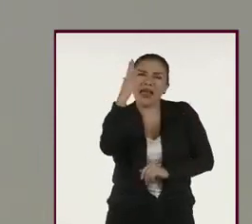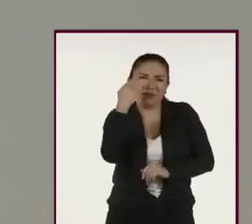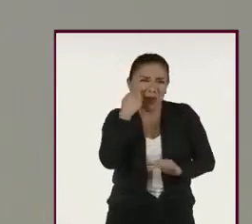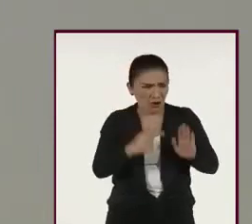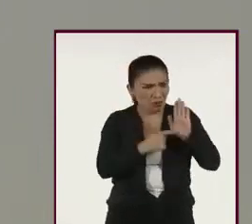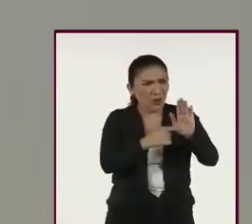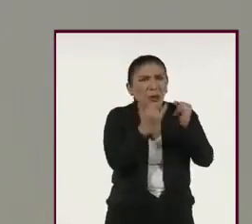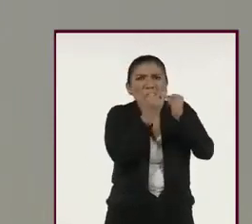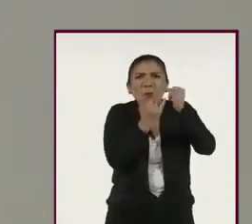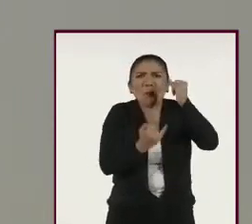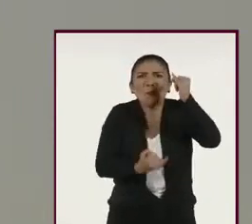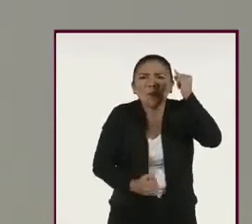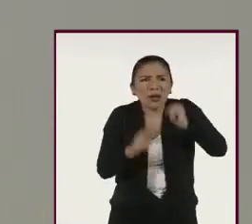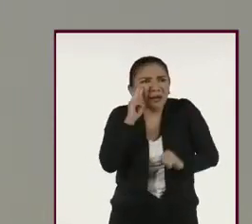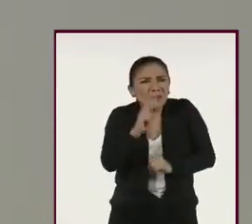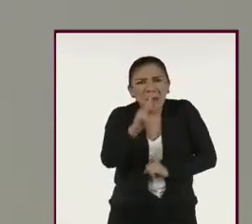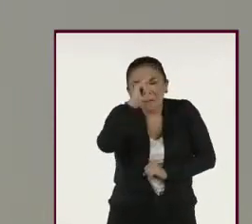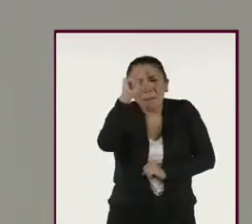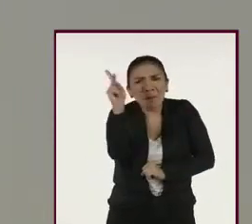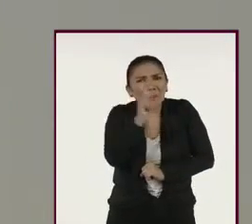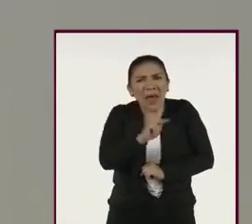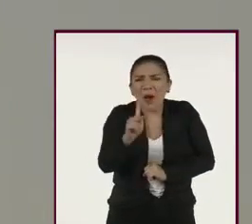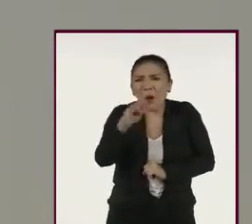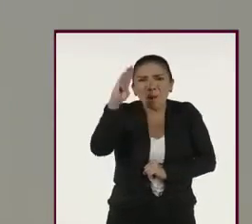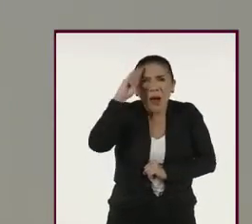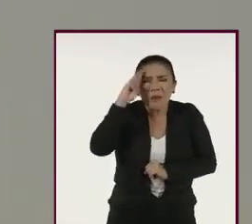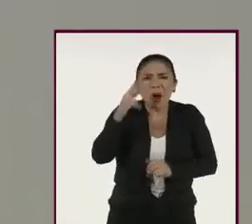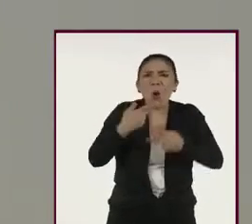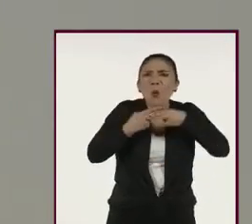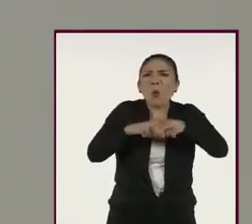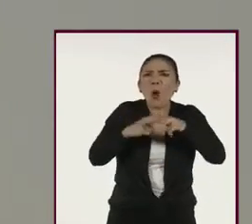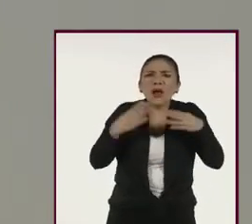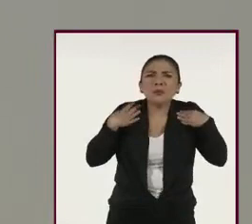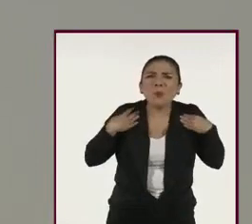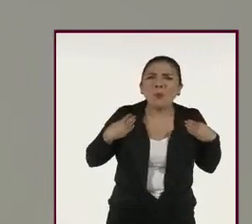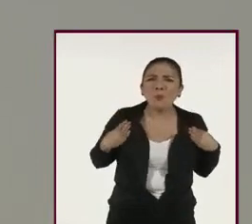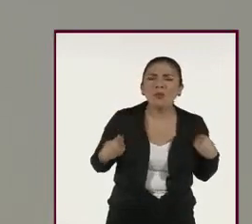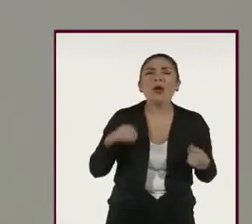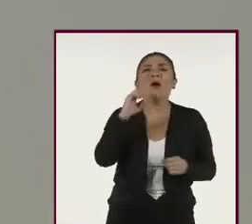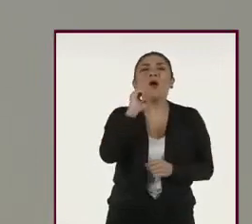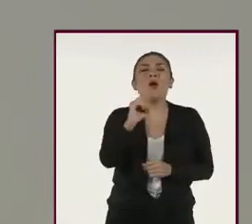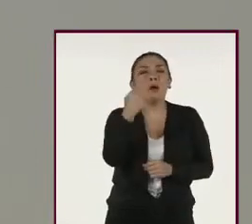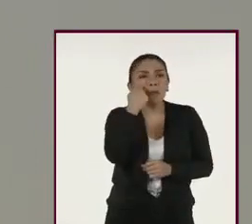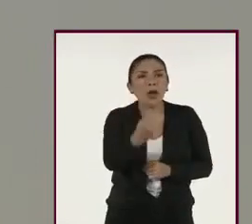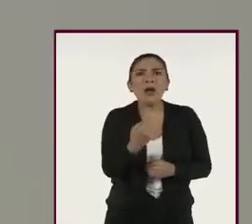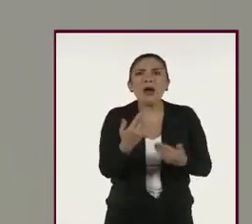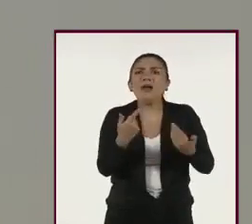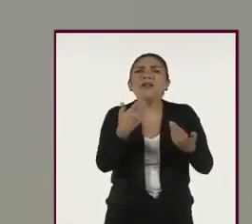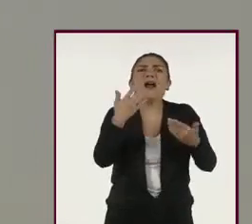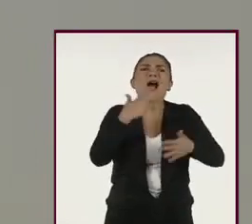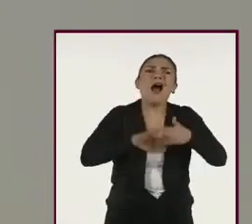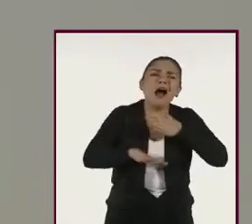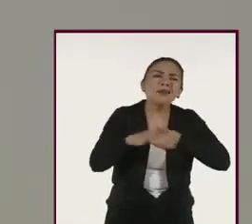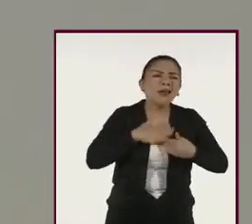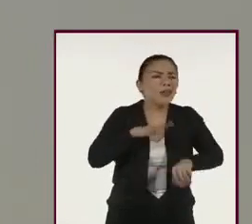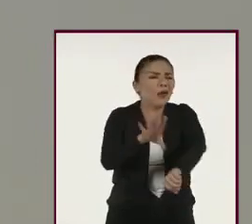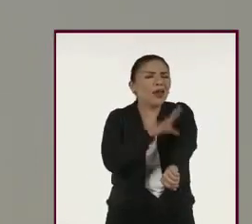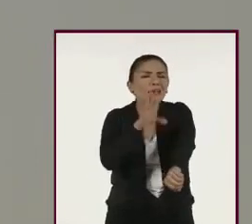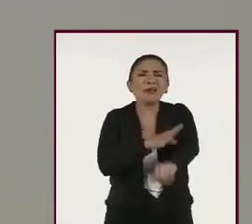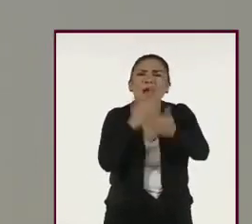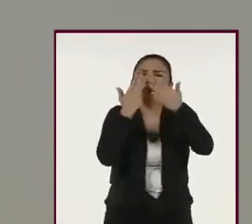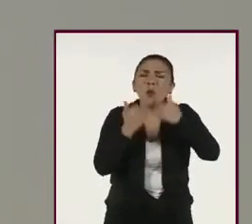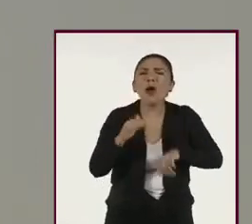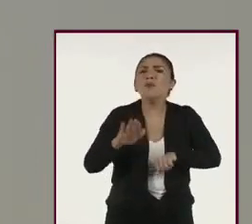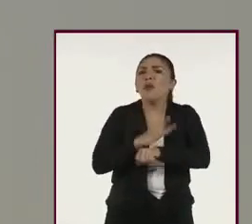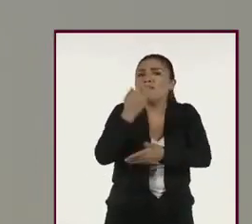donde ya se les observa algunos de los huesos o se observa que no hay energía para hacer ninguna actividad por